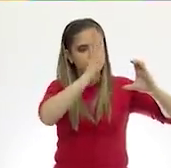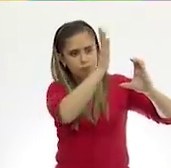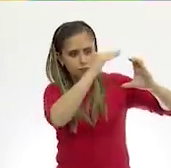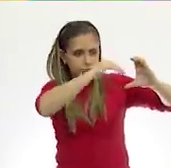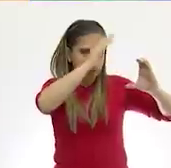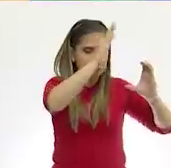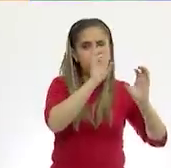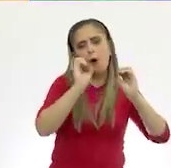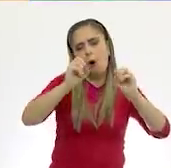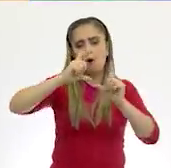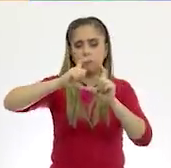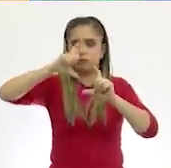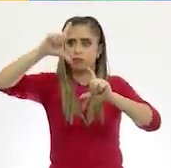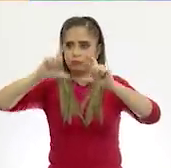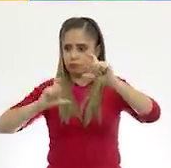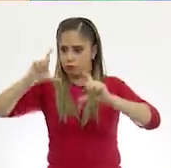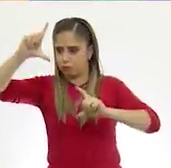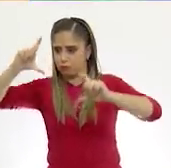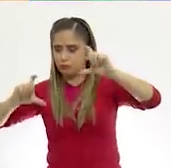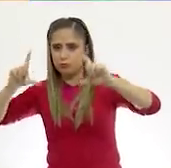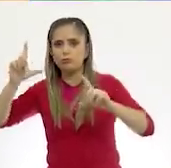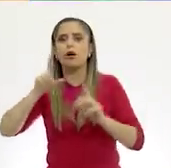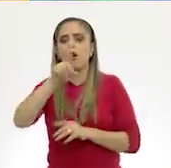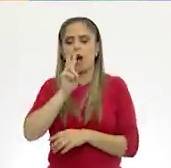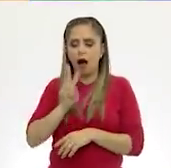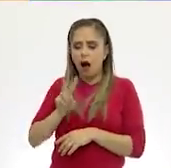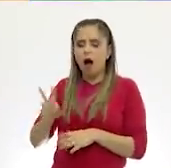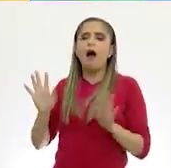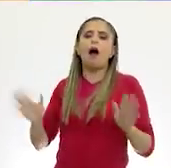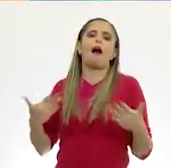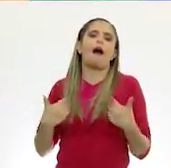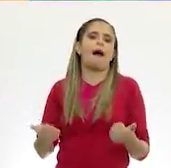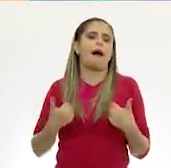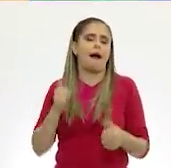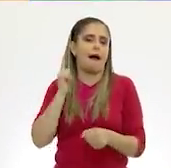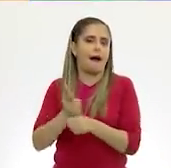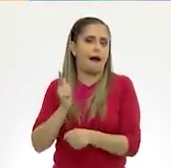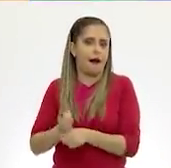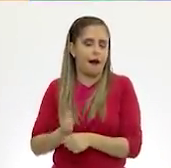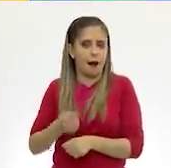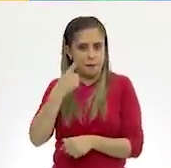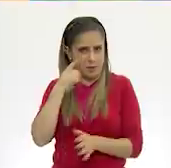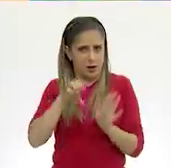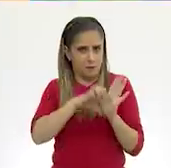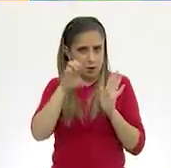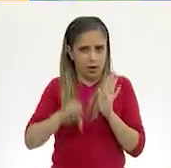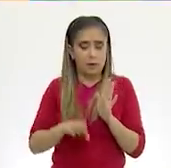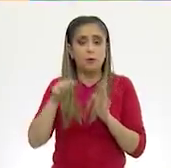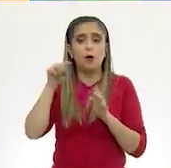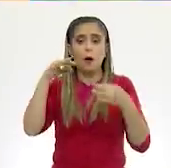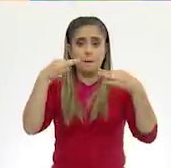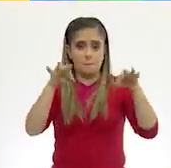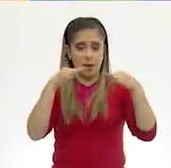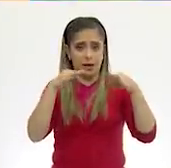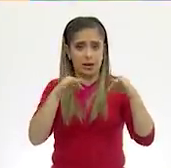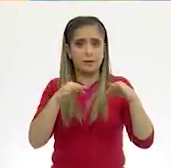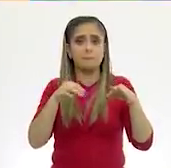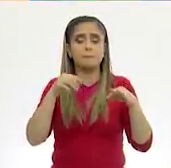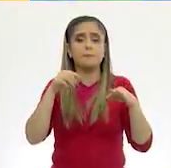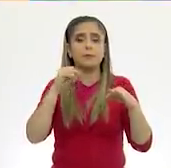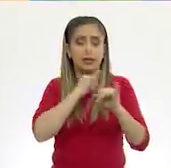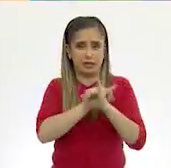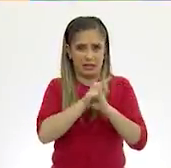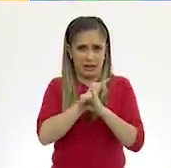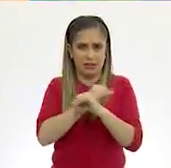información. Ahora analicemos la primera gráfica, la cual se recuperó de la página del instituto que realiza